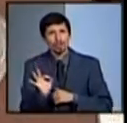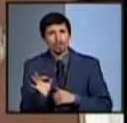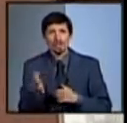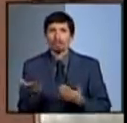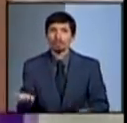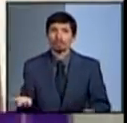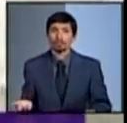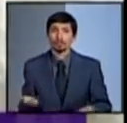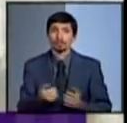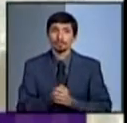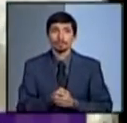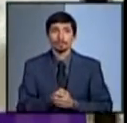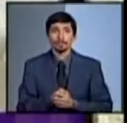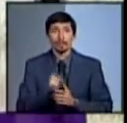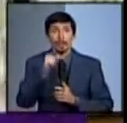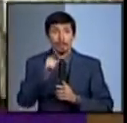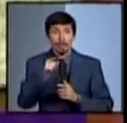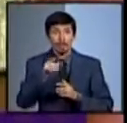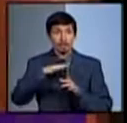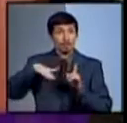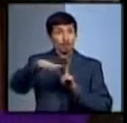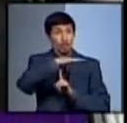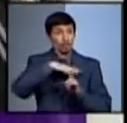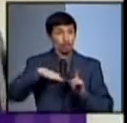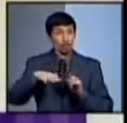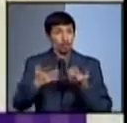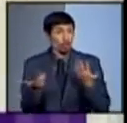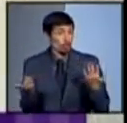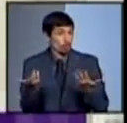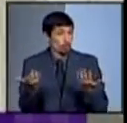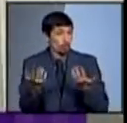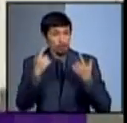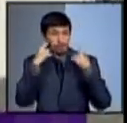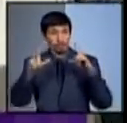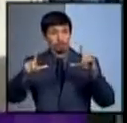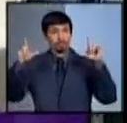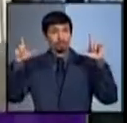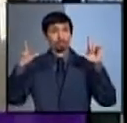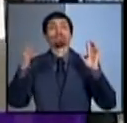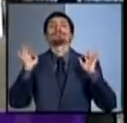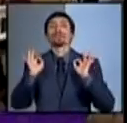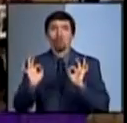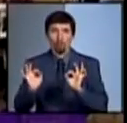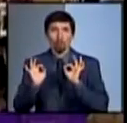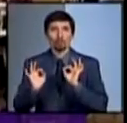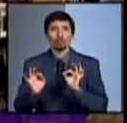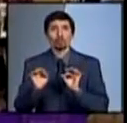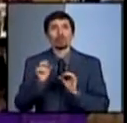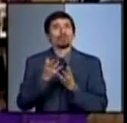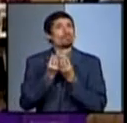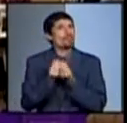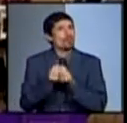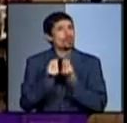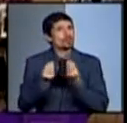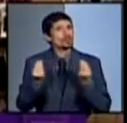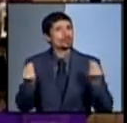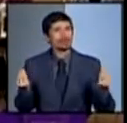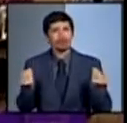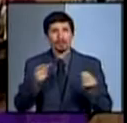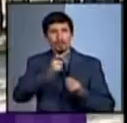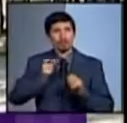fue. Uno de los fenómenos más llamativos de las elecciones presidenciales fue justamente la alta